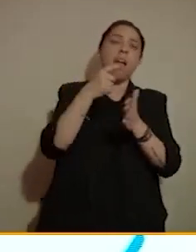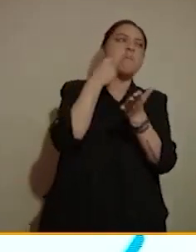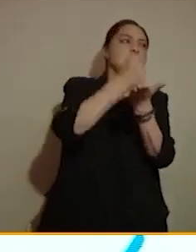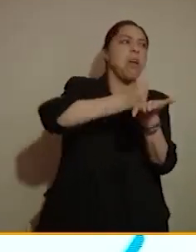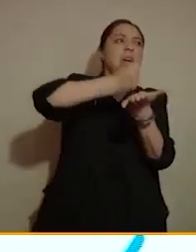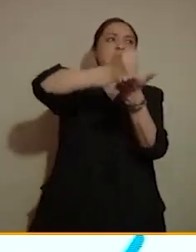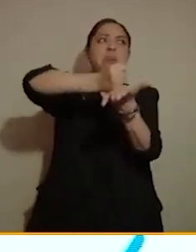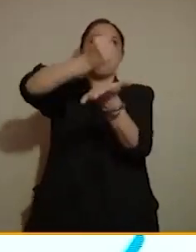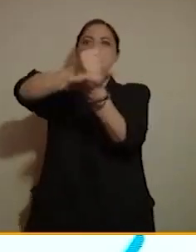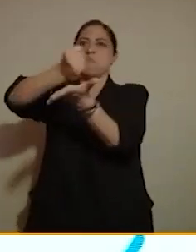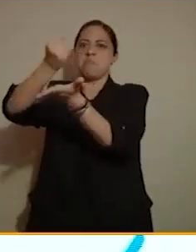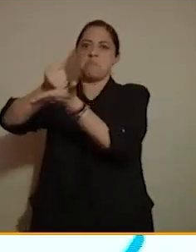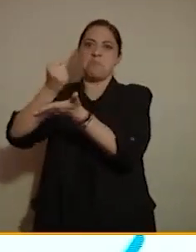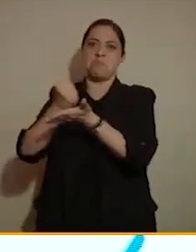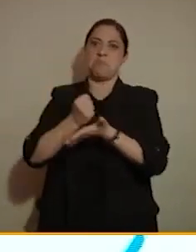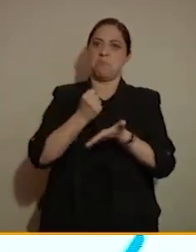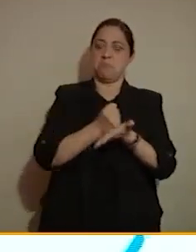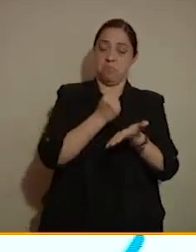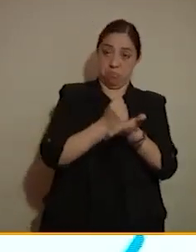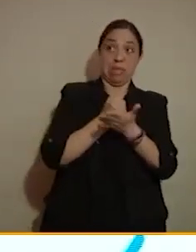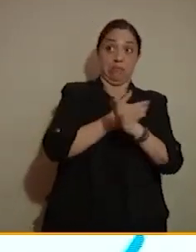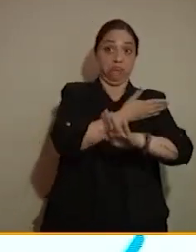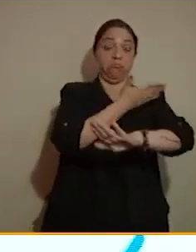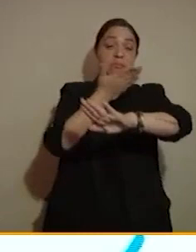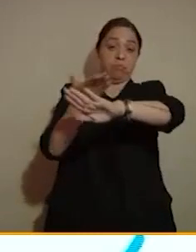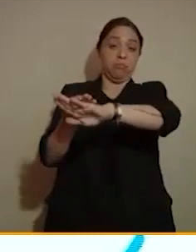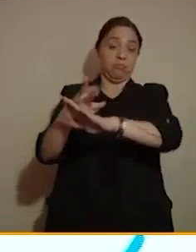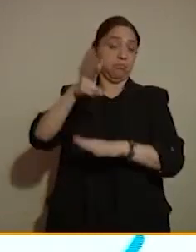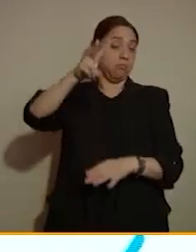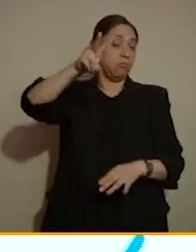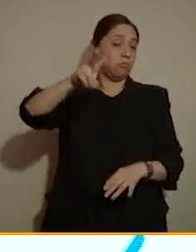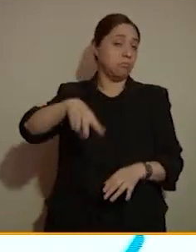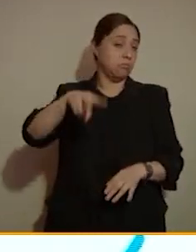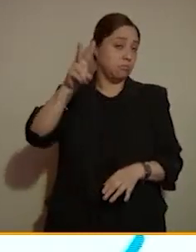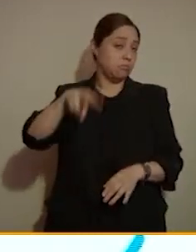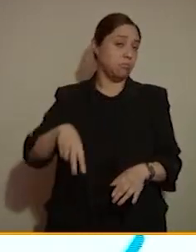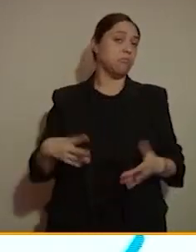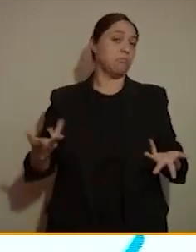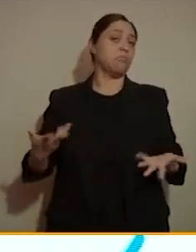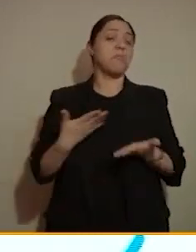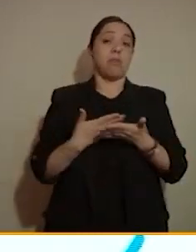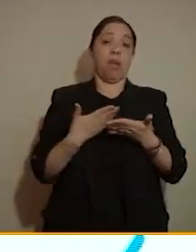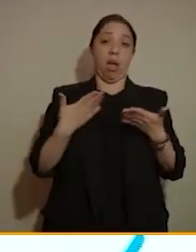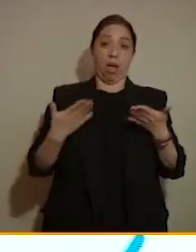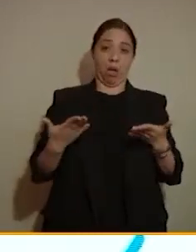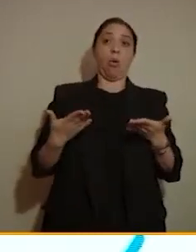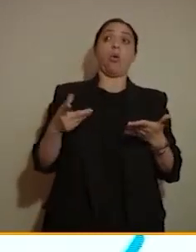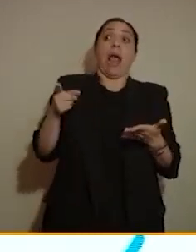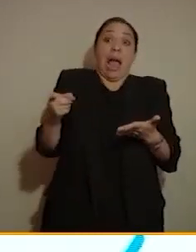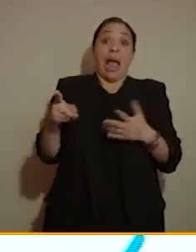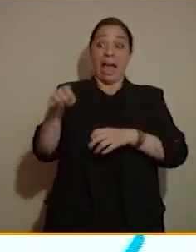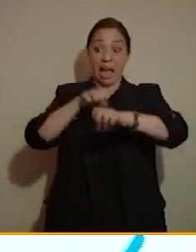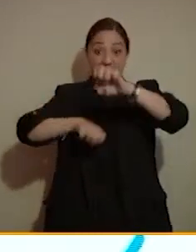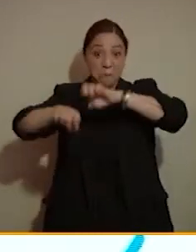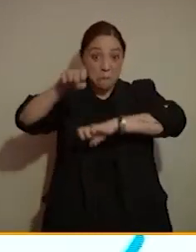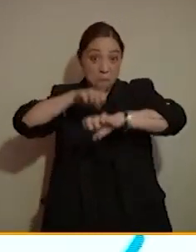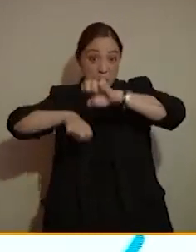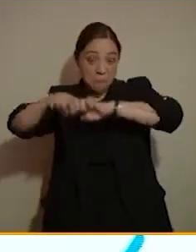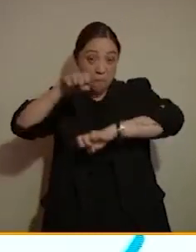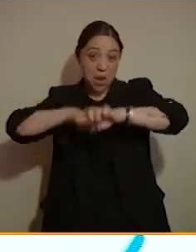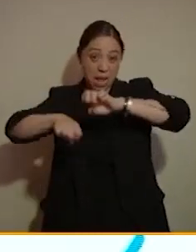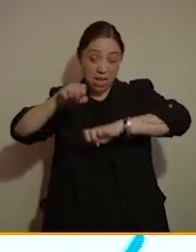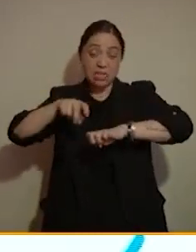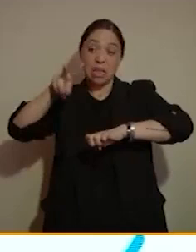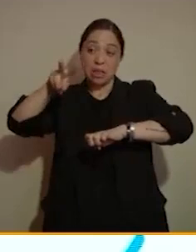la cadena de valor de Nike fue muy afectada. Y hoy en día, si hay una empresa que está a la punta de lanza de la